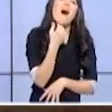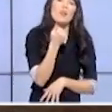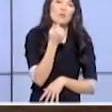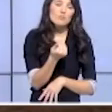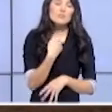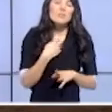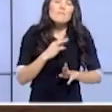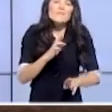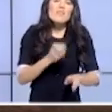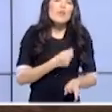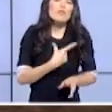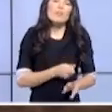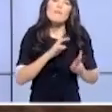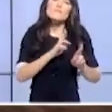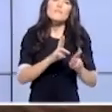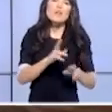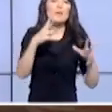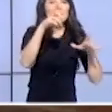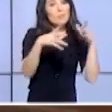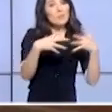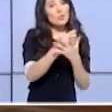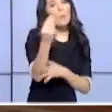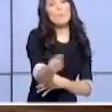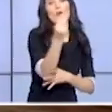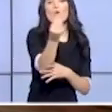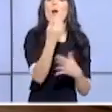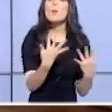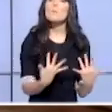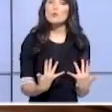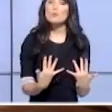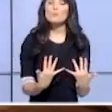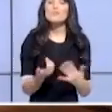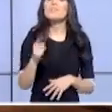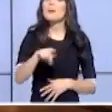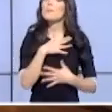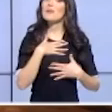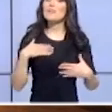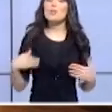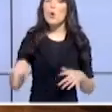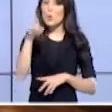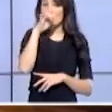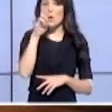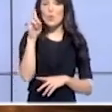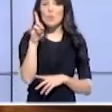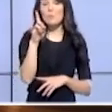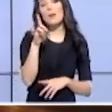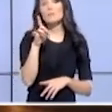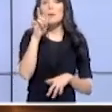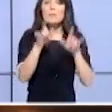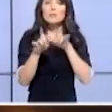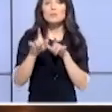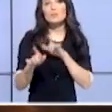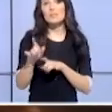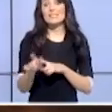alguna enfermedad Les deseo de corazón que se restablezcan lo antes posible y también quiero tener un